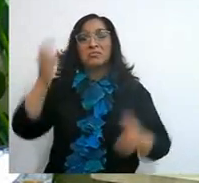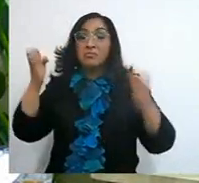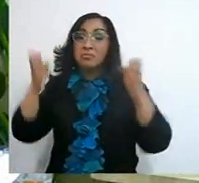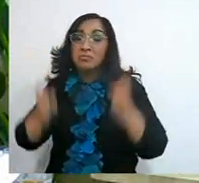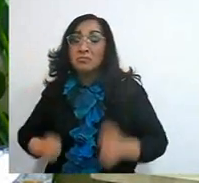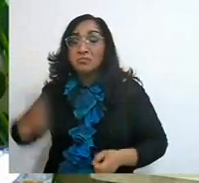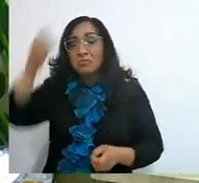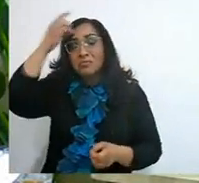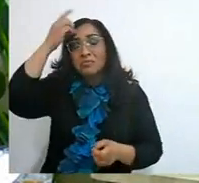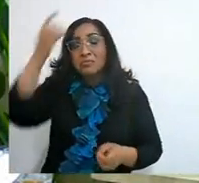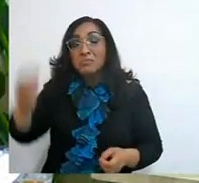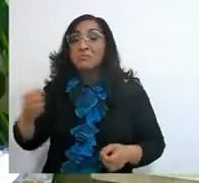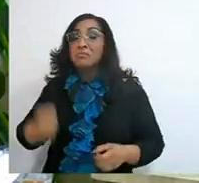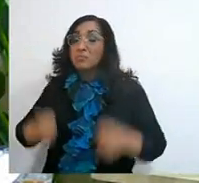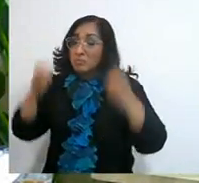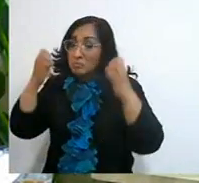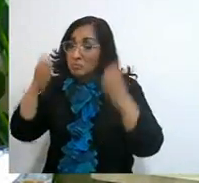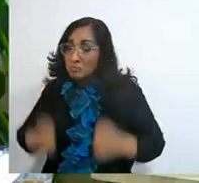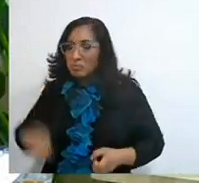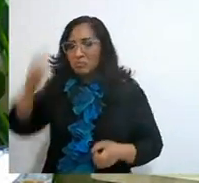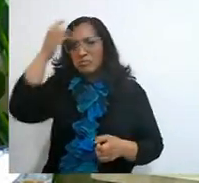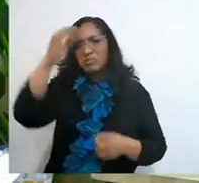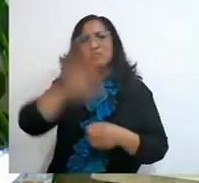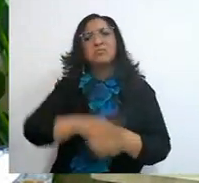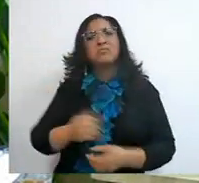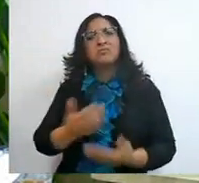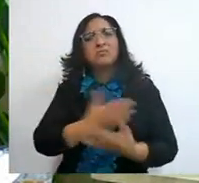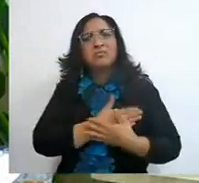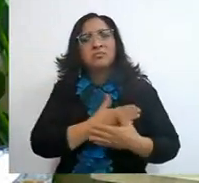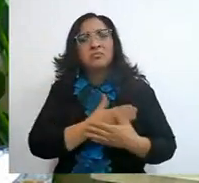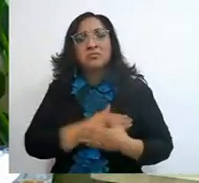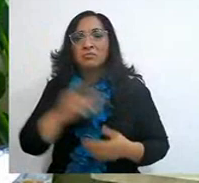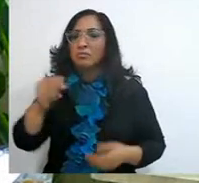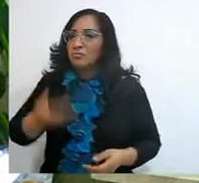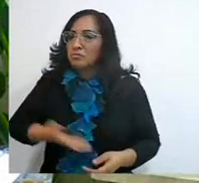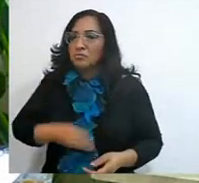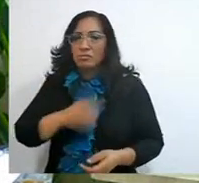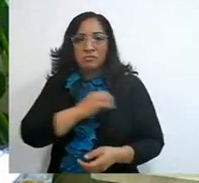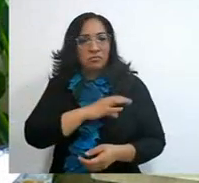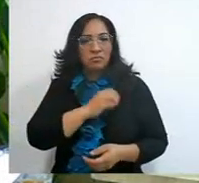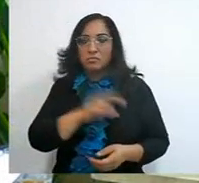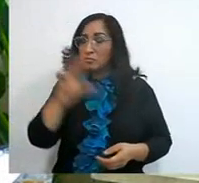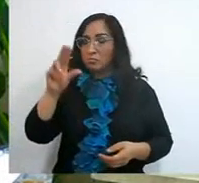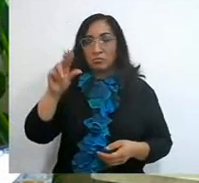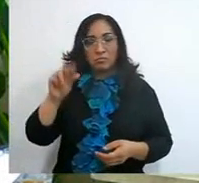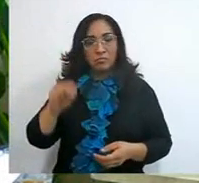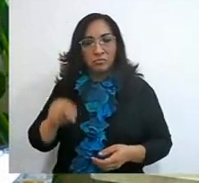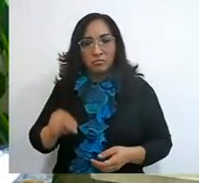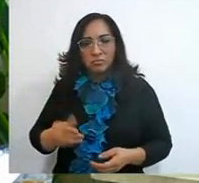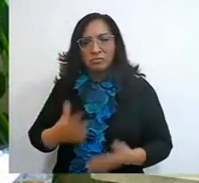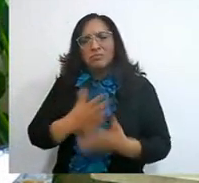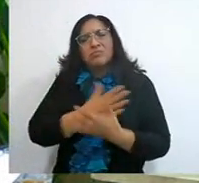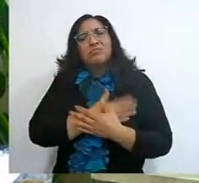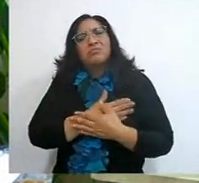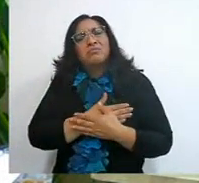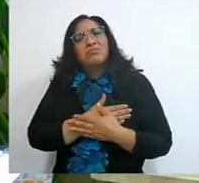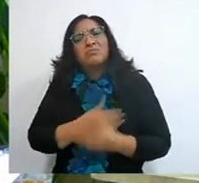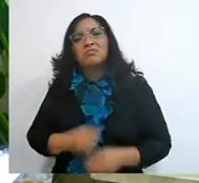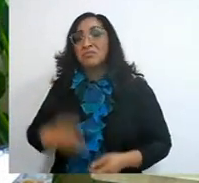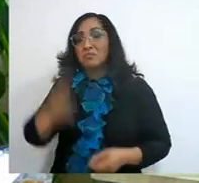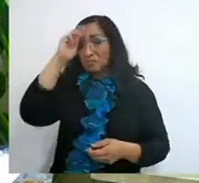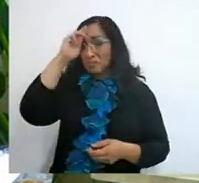se somete. Yo me he sometido al Señor por amor. No por miedo, yo no le tengo miedo a Dios, le tengo amor, le